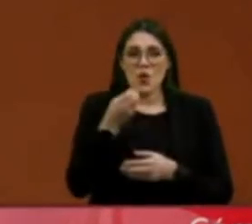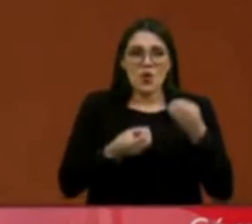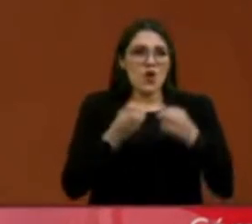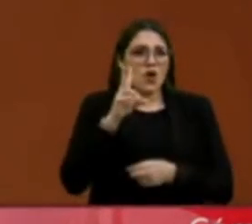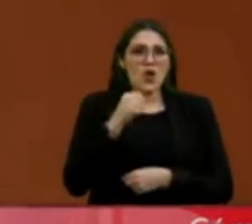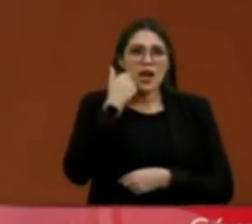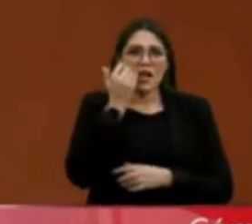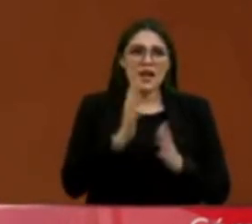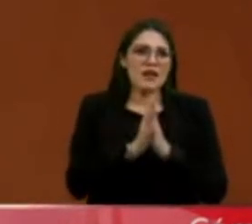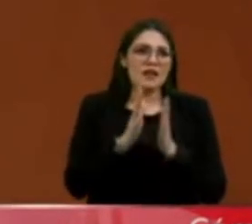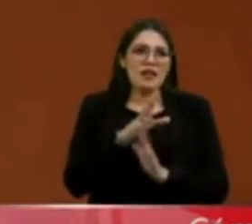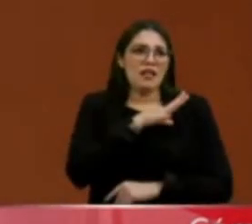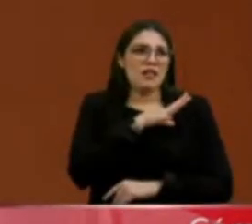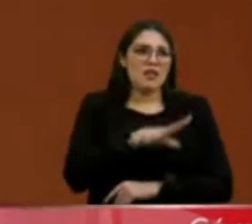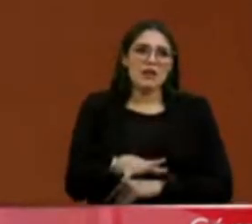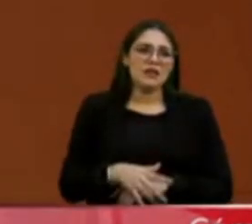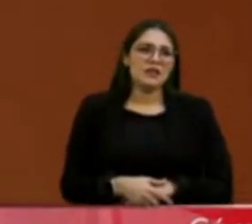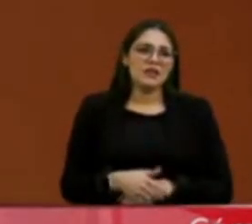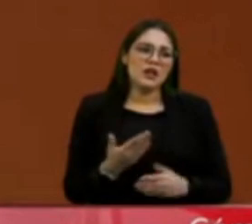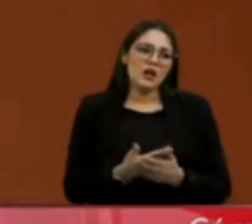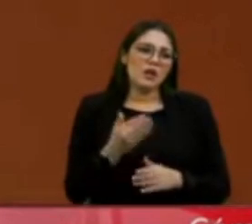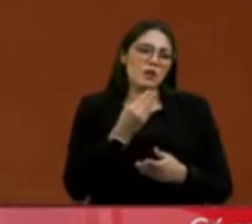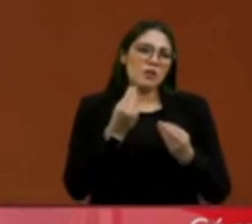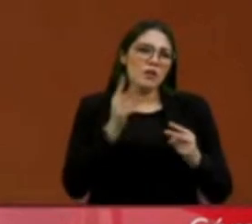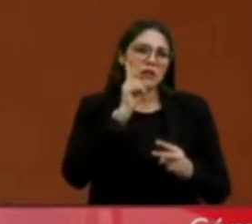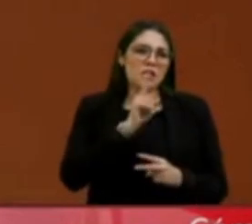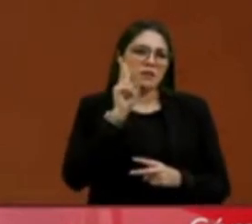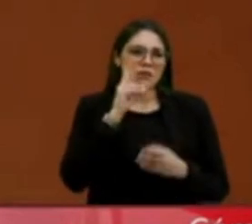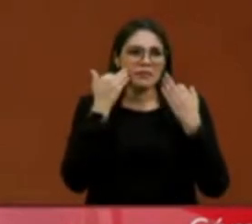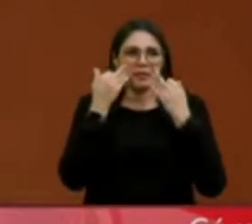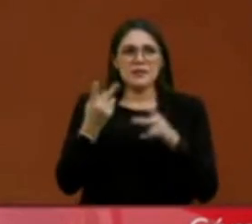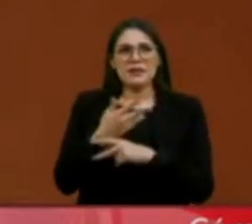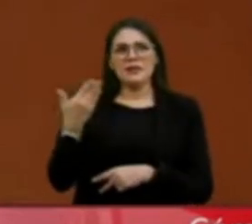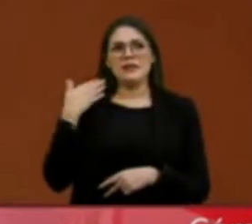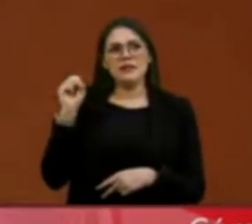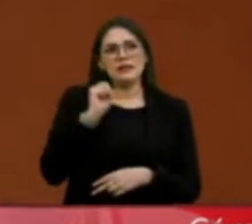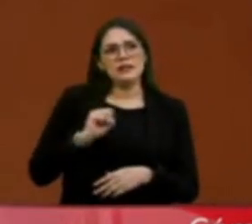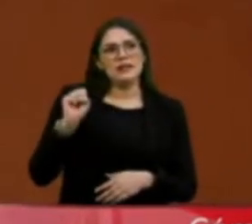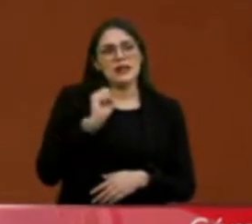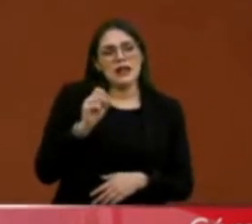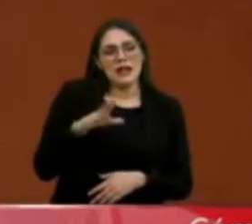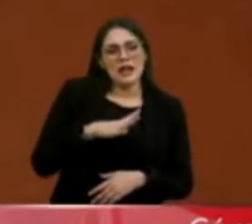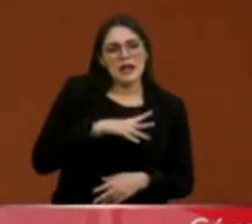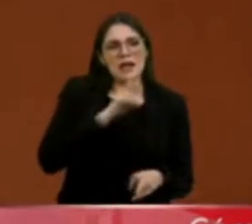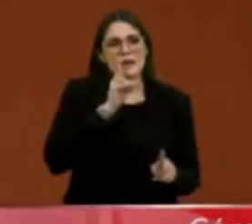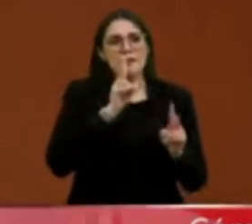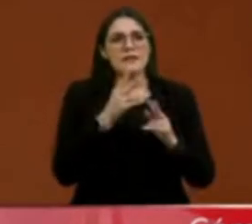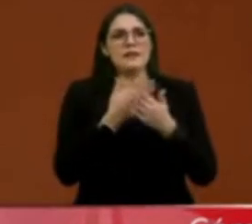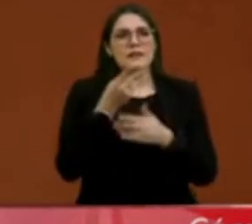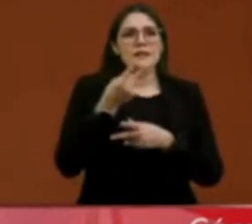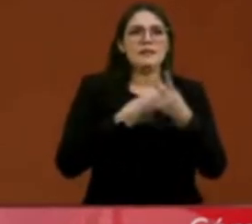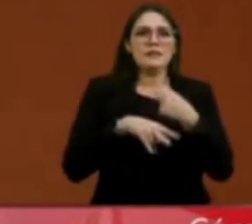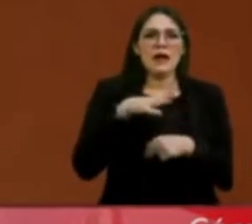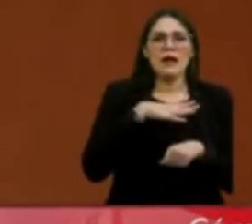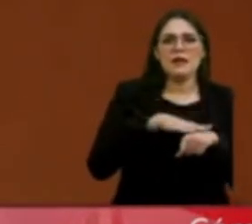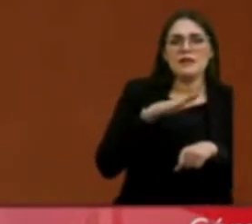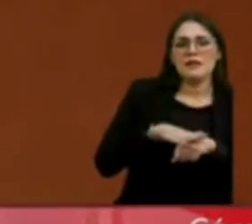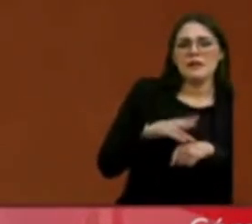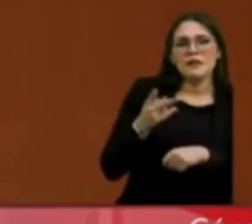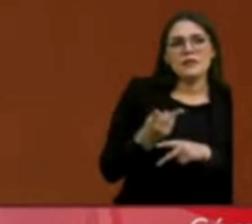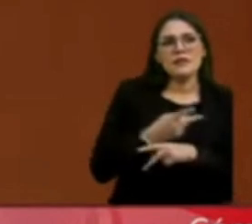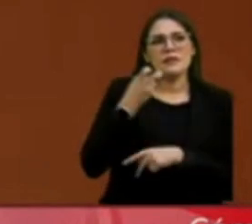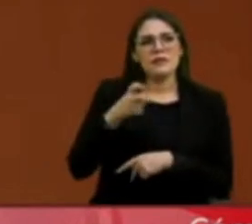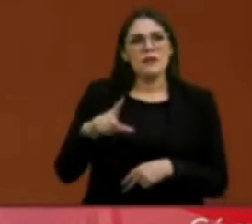participar, pero los comprendo, porque el espectáculo que se vivió el pasado sábado en este Senado de la República solo habla de la decadencia del